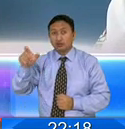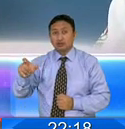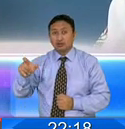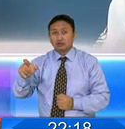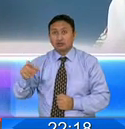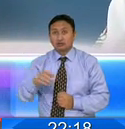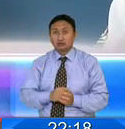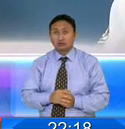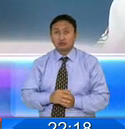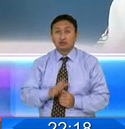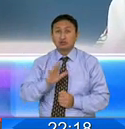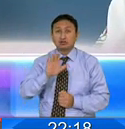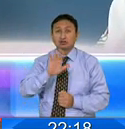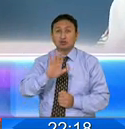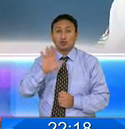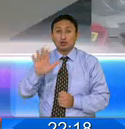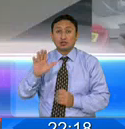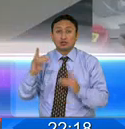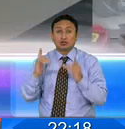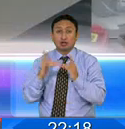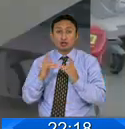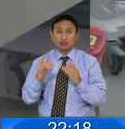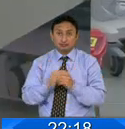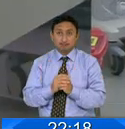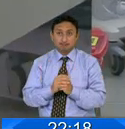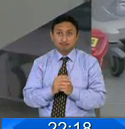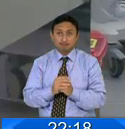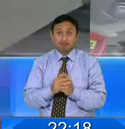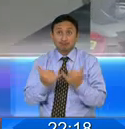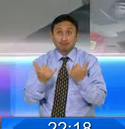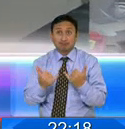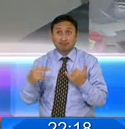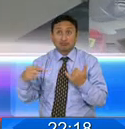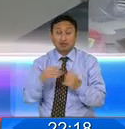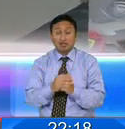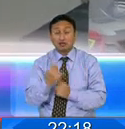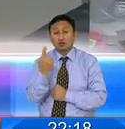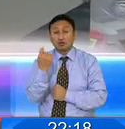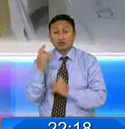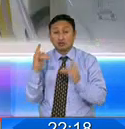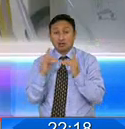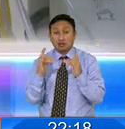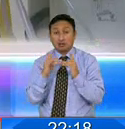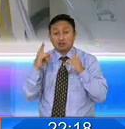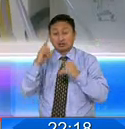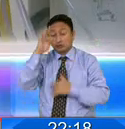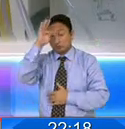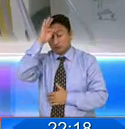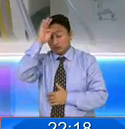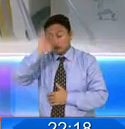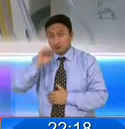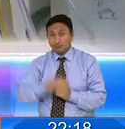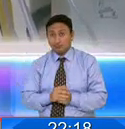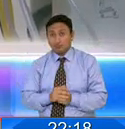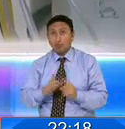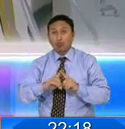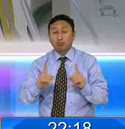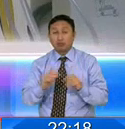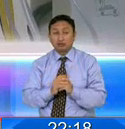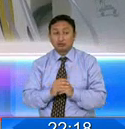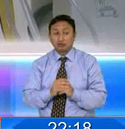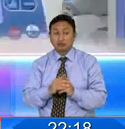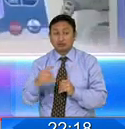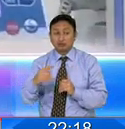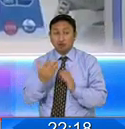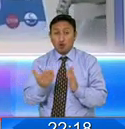de 55 camas disponibles. Si bien al momento cuentan con 11 camas disponibles para hospitalización, es cuestión de horas para